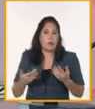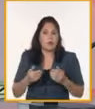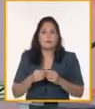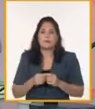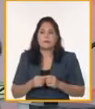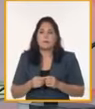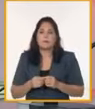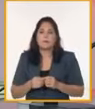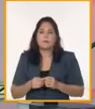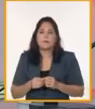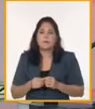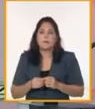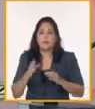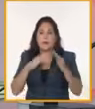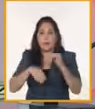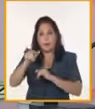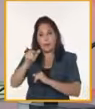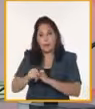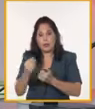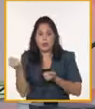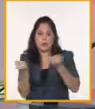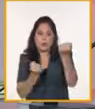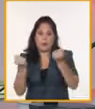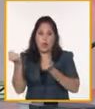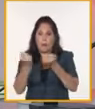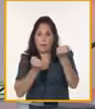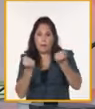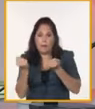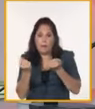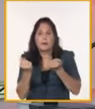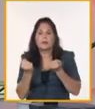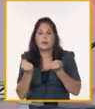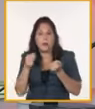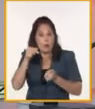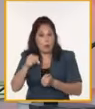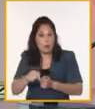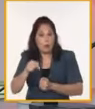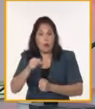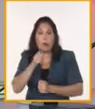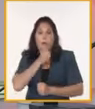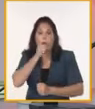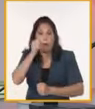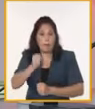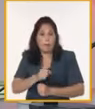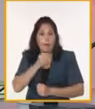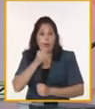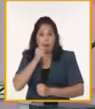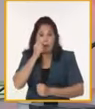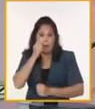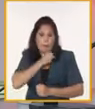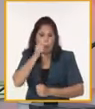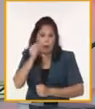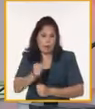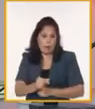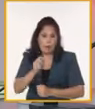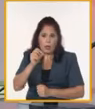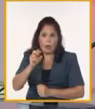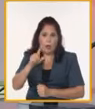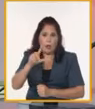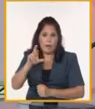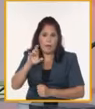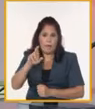redonda con el ministro de transporte eh estará Oliver Zamora con él acercándose a las